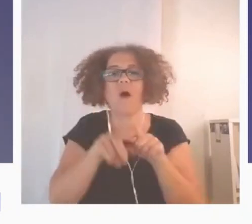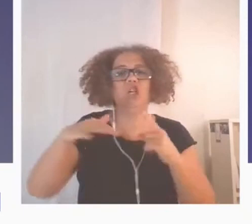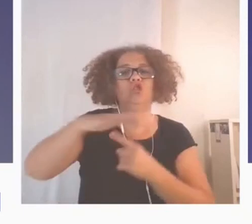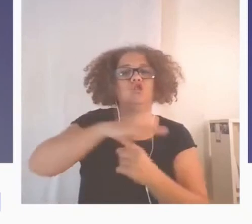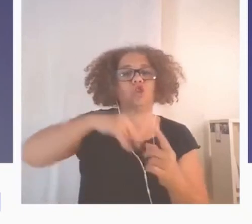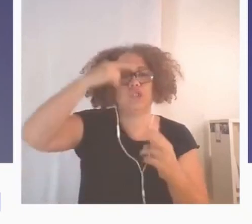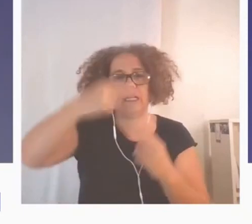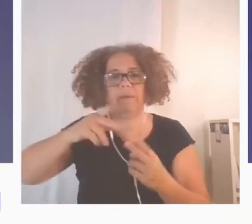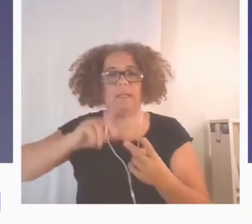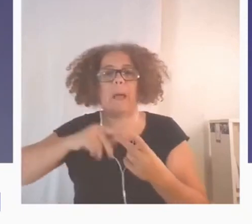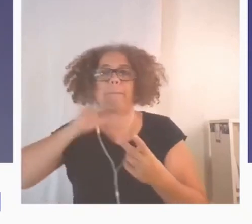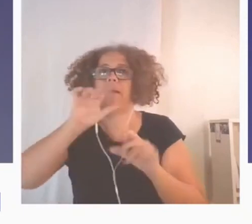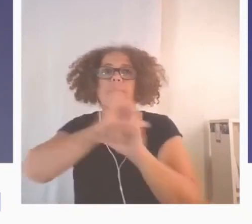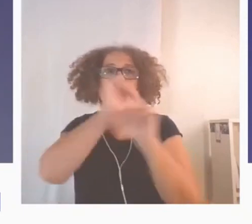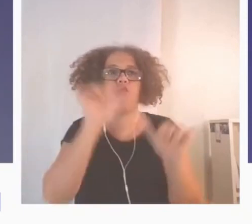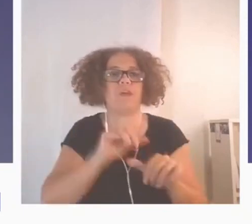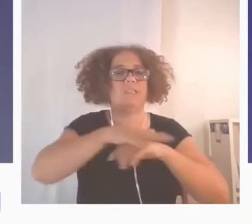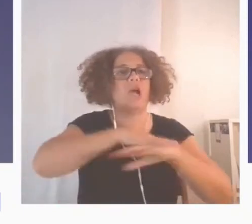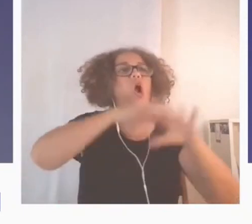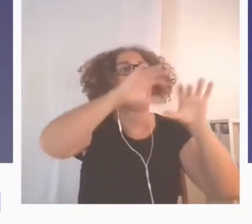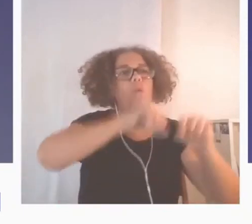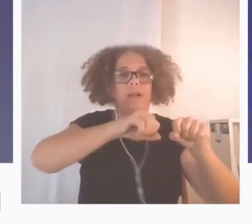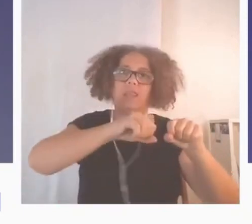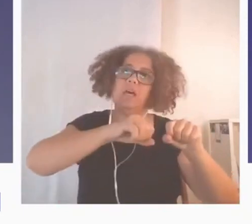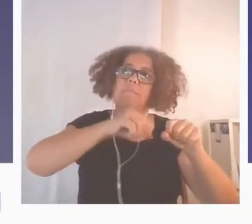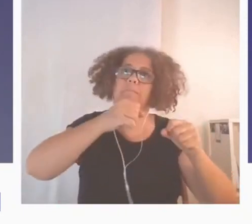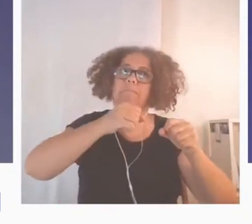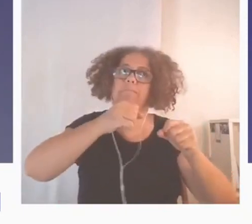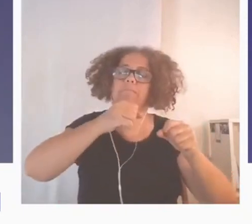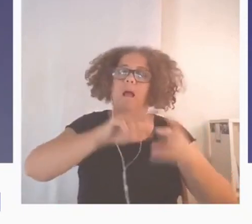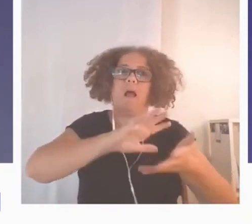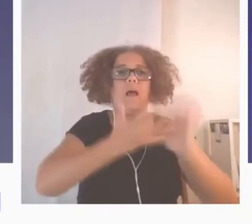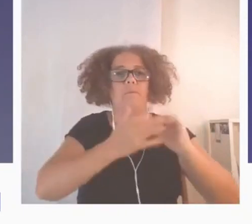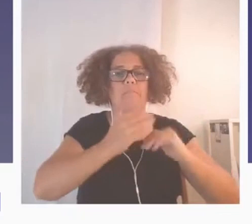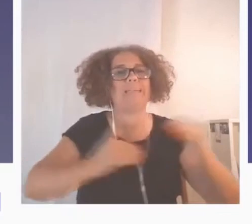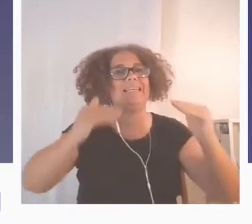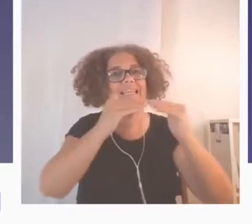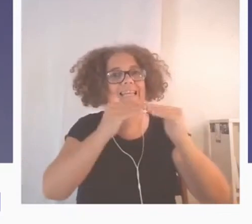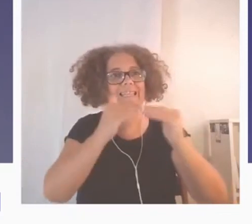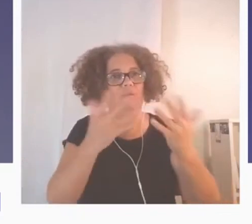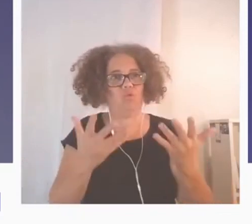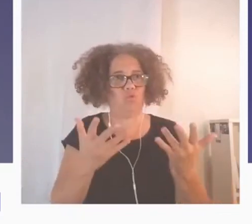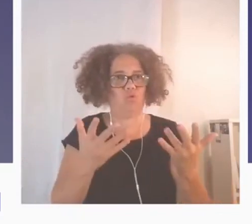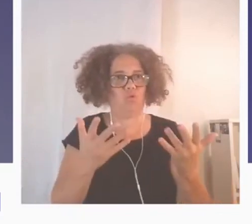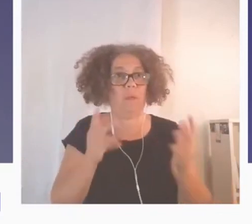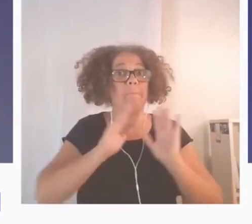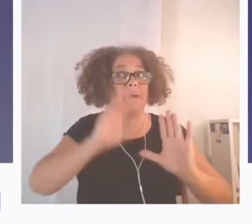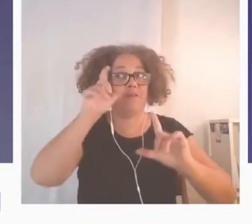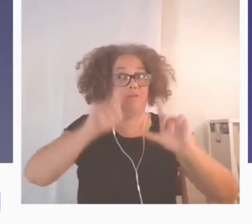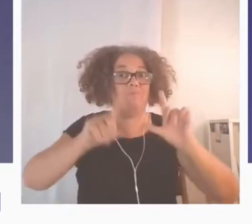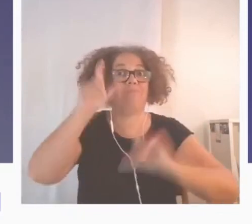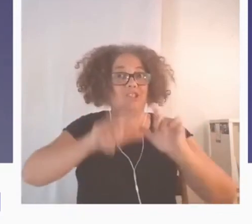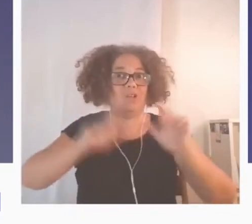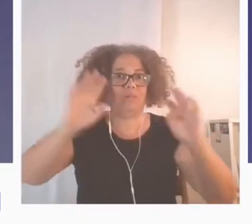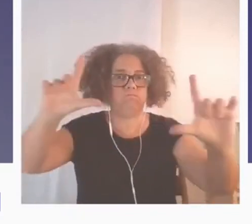transformando nuestros modelos de gobernanza, haciéndolos más equitativos, pero las personas siguen siendo el centro, porque somos